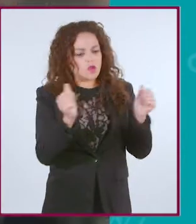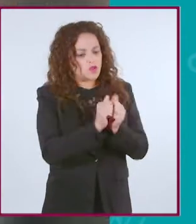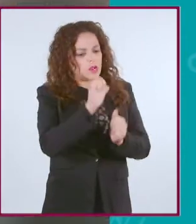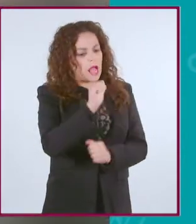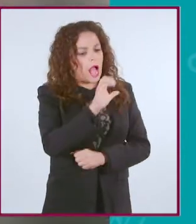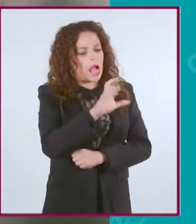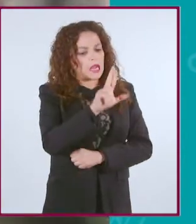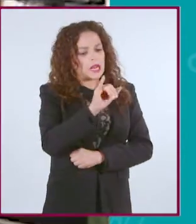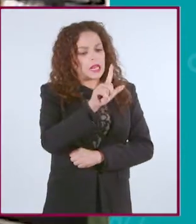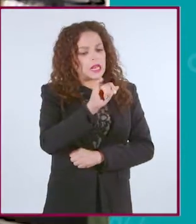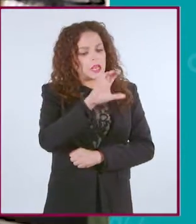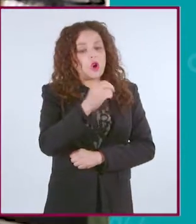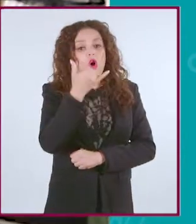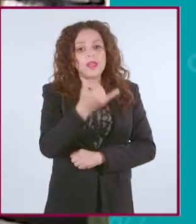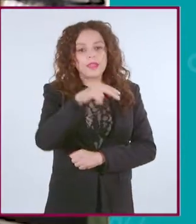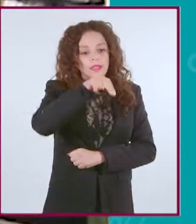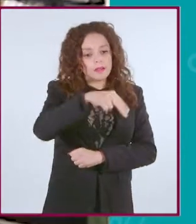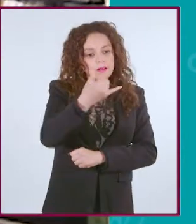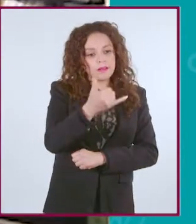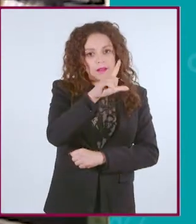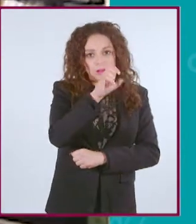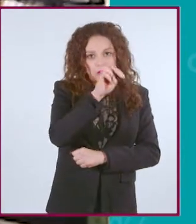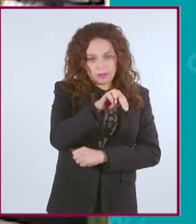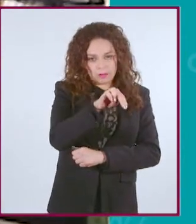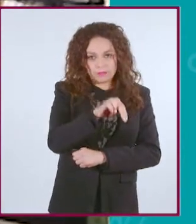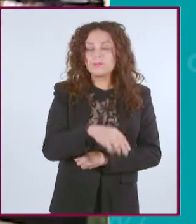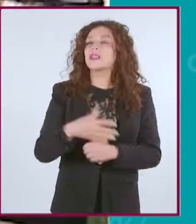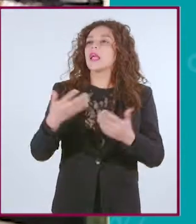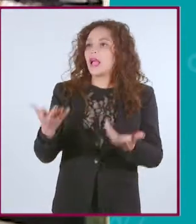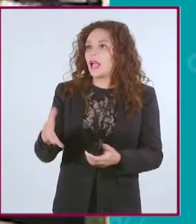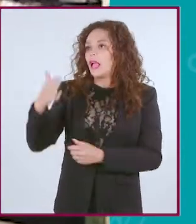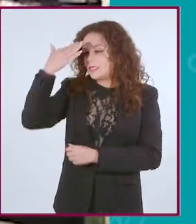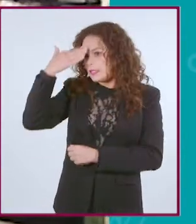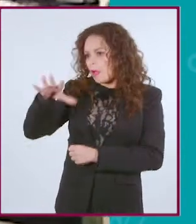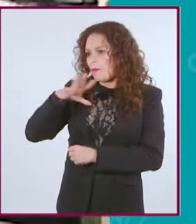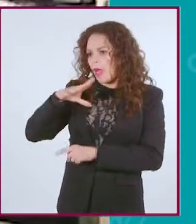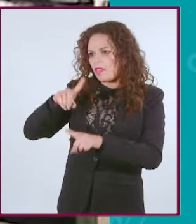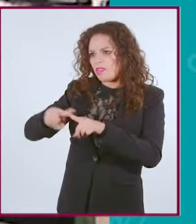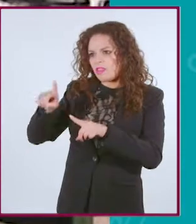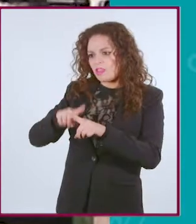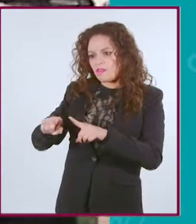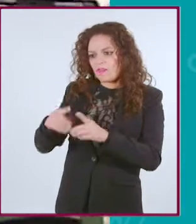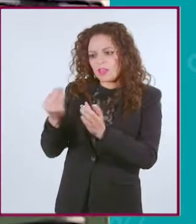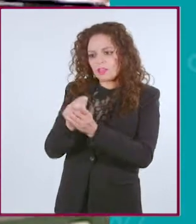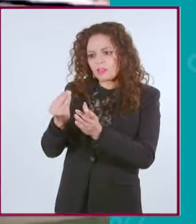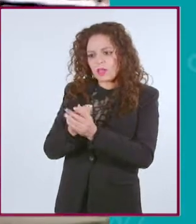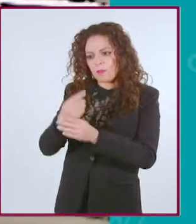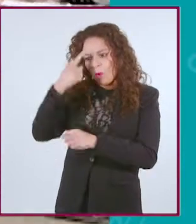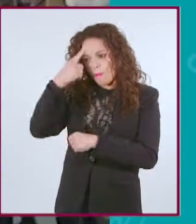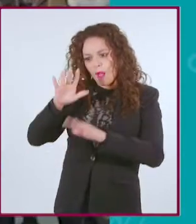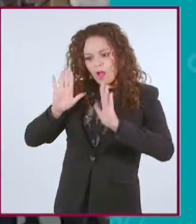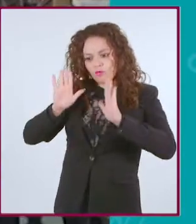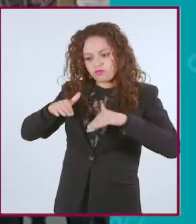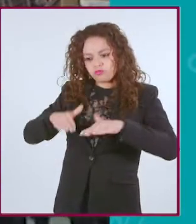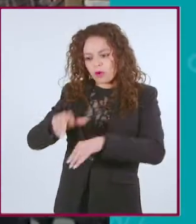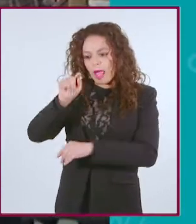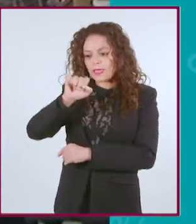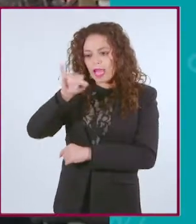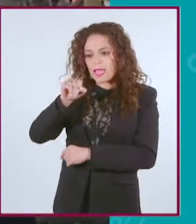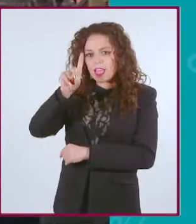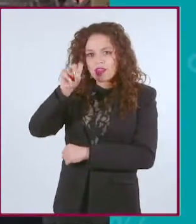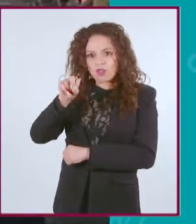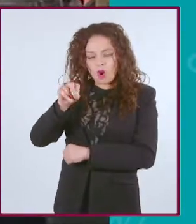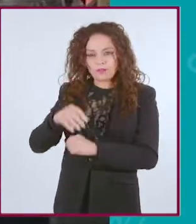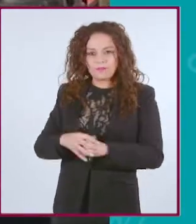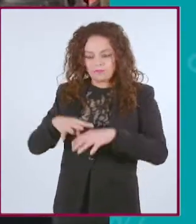y de nylon. Ahora, sabemos que hay diferentes tipos de tejidos. ¿Cuáles son esos tipos? Bien,